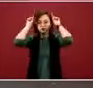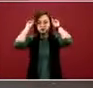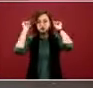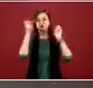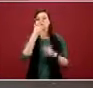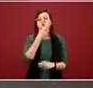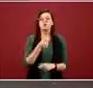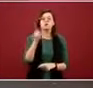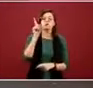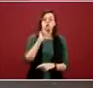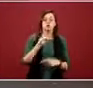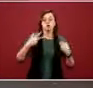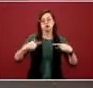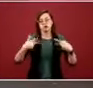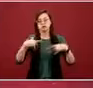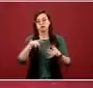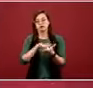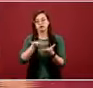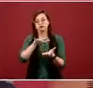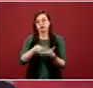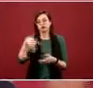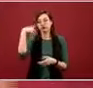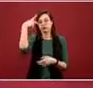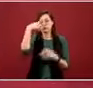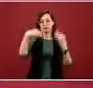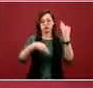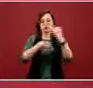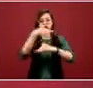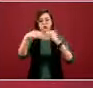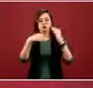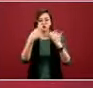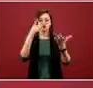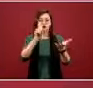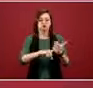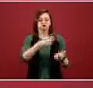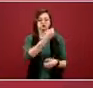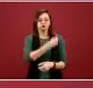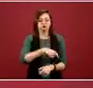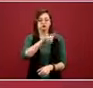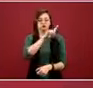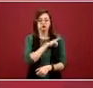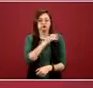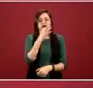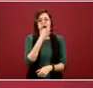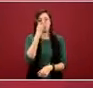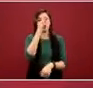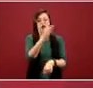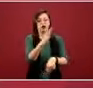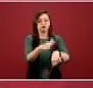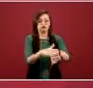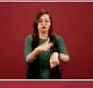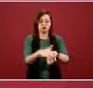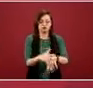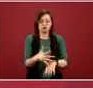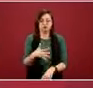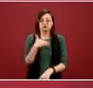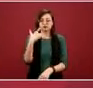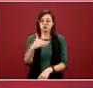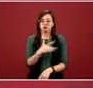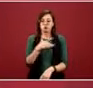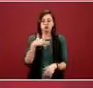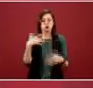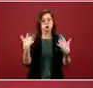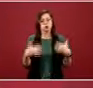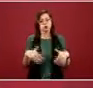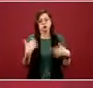enfermeros, personal de apoyo, psicólogas, psicólogos, todo el personal de salud, primero les diría lo que siento y he sentido siempre, un